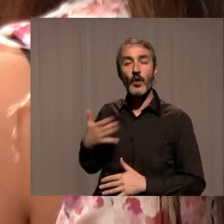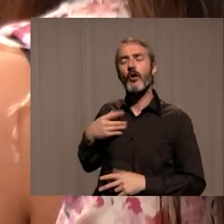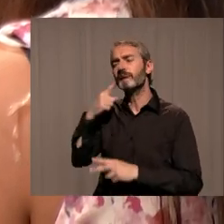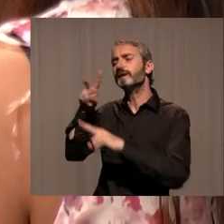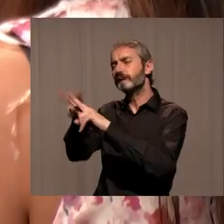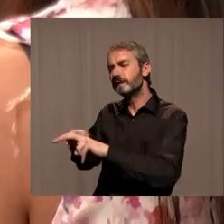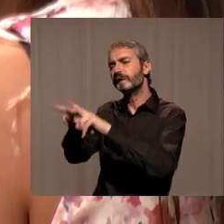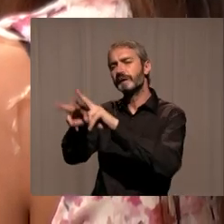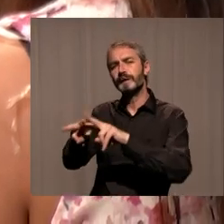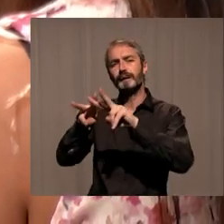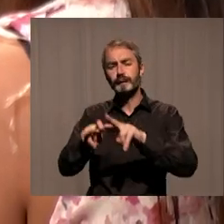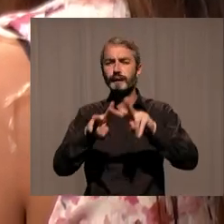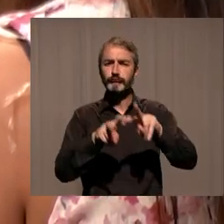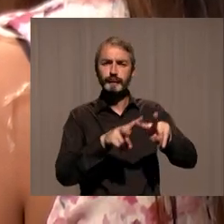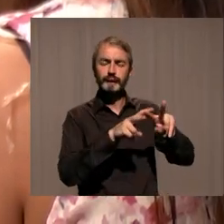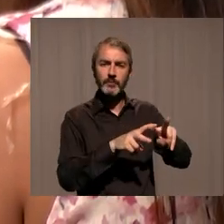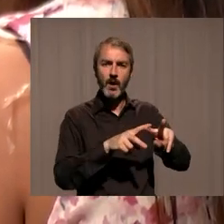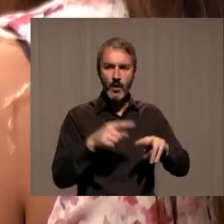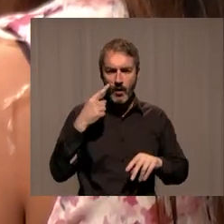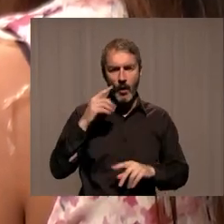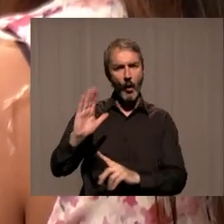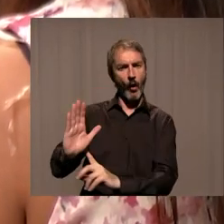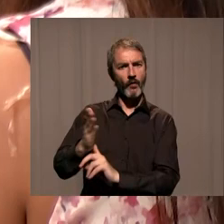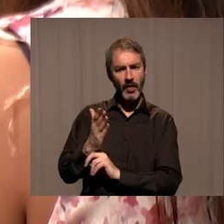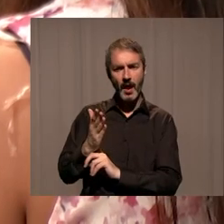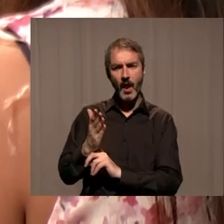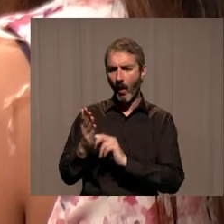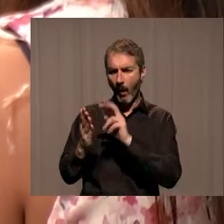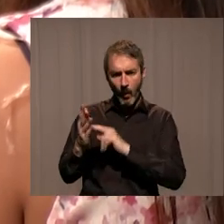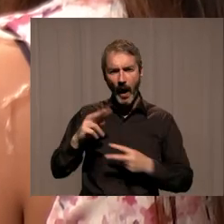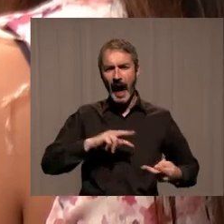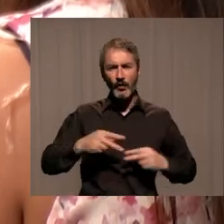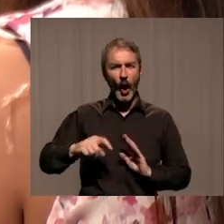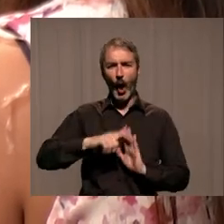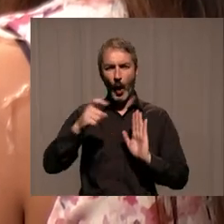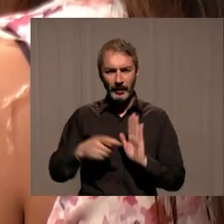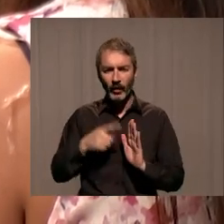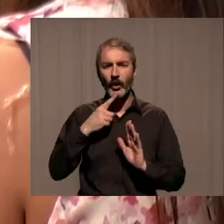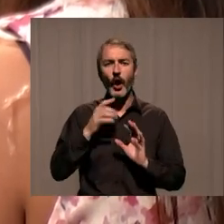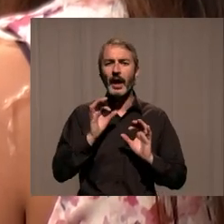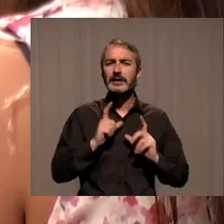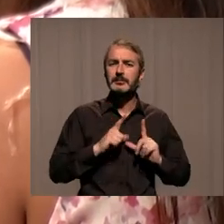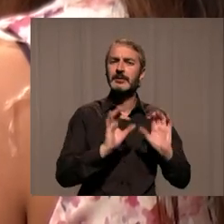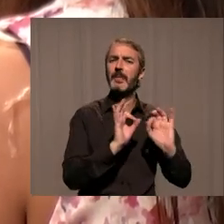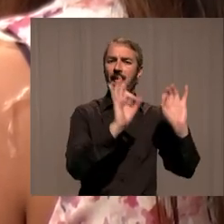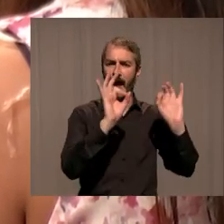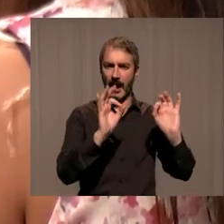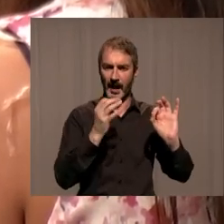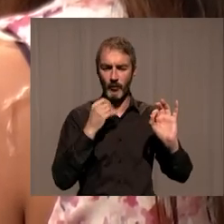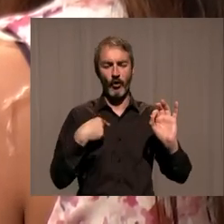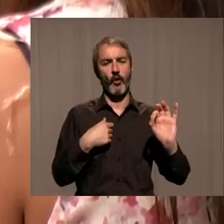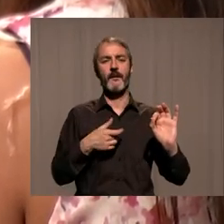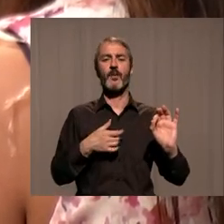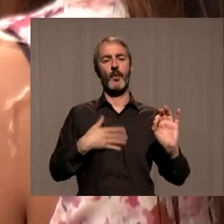investigué veo que ofrecemos todo tipo de traducción. Traducción específicos, así puedo